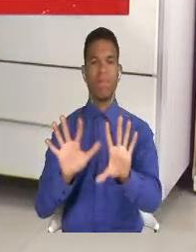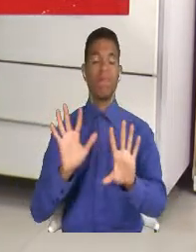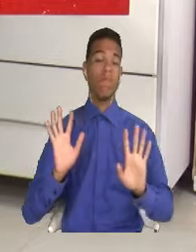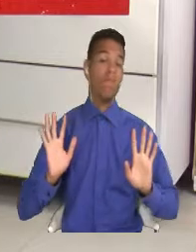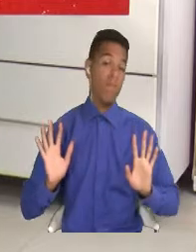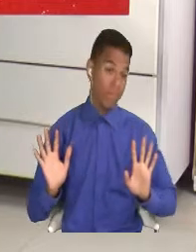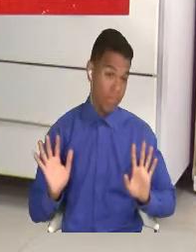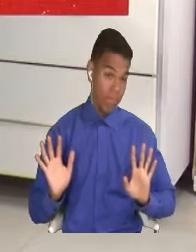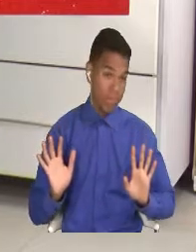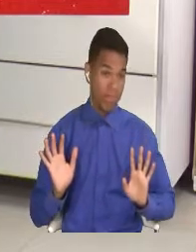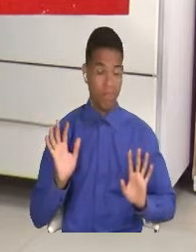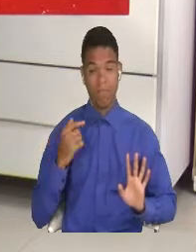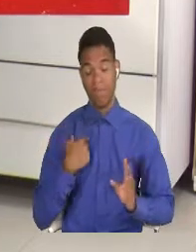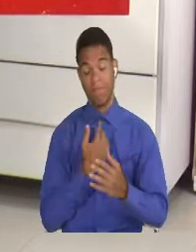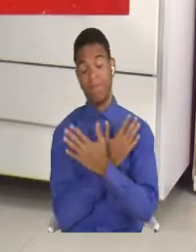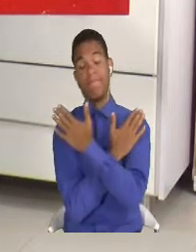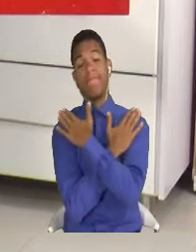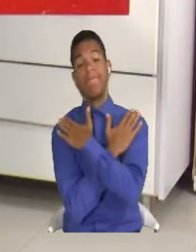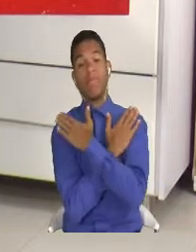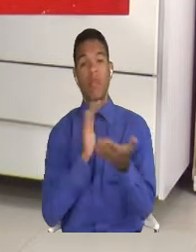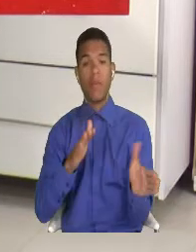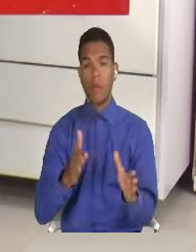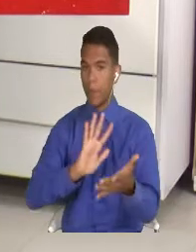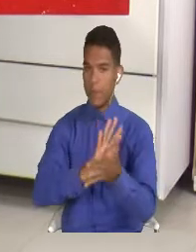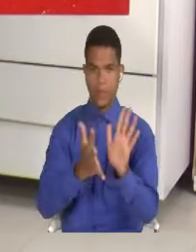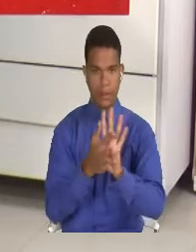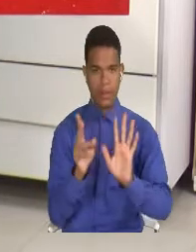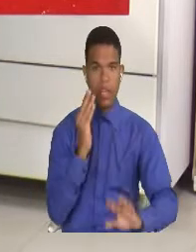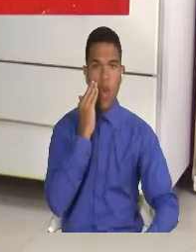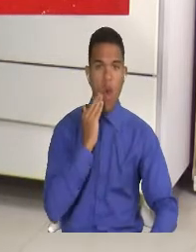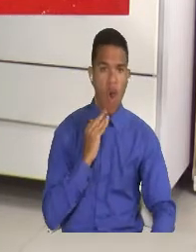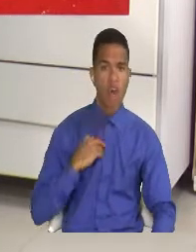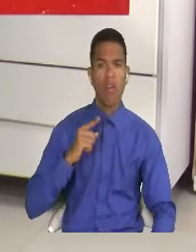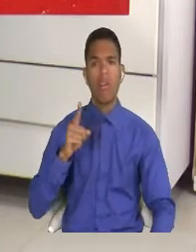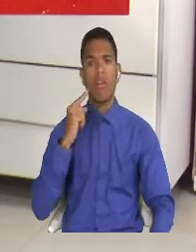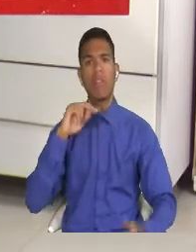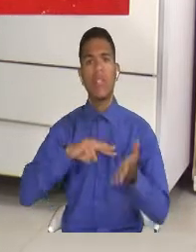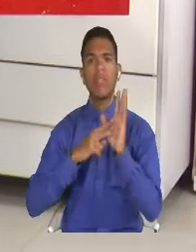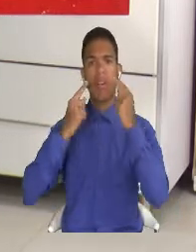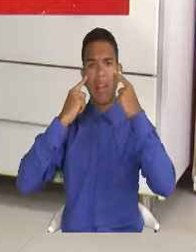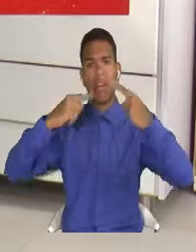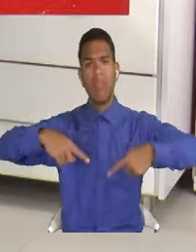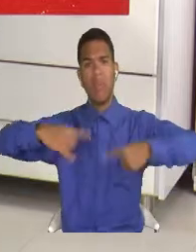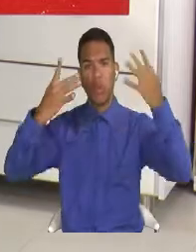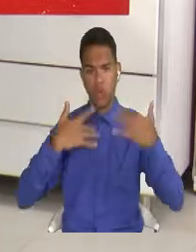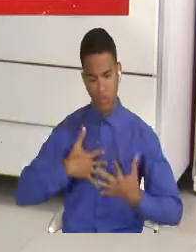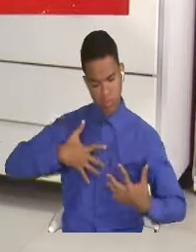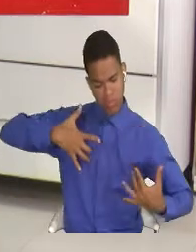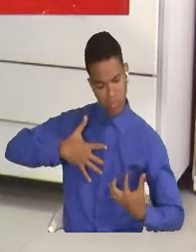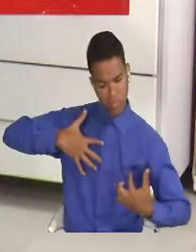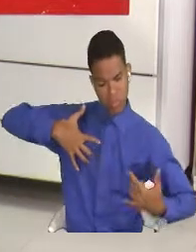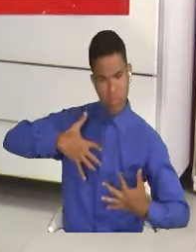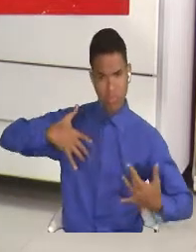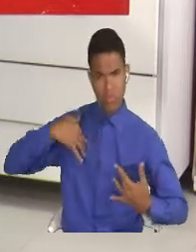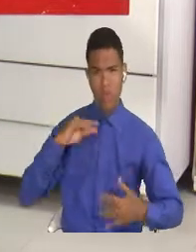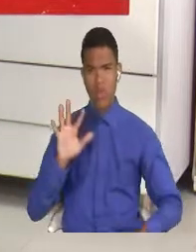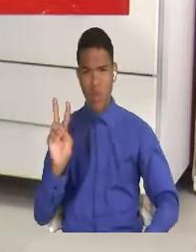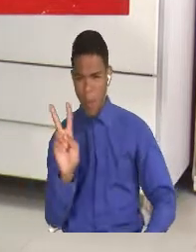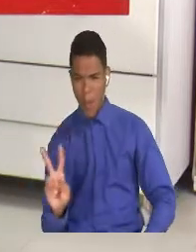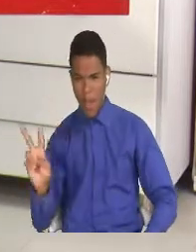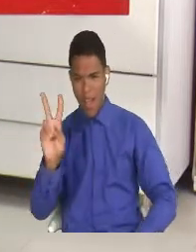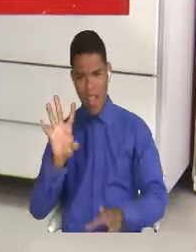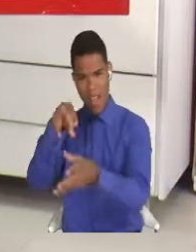que bueno, pase en su tumba porque lastimosamente era un joven que prometía muchísimo para el folclore vallenato. Y el Valle está de luto y sus